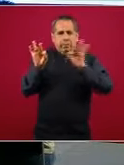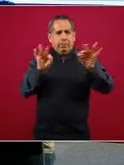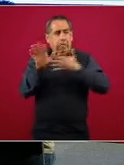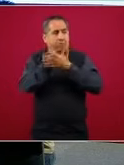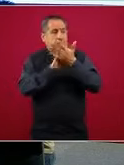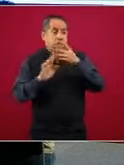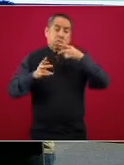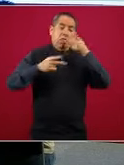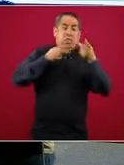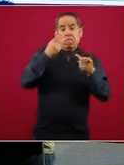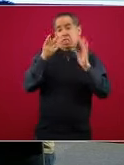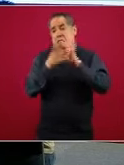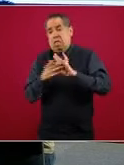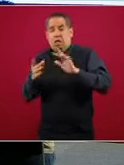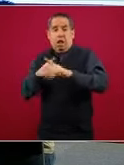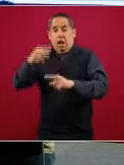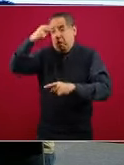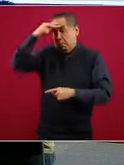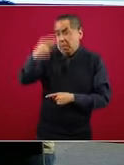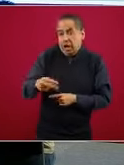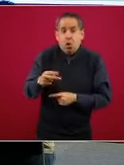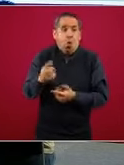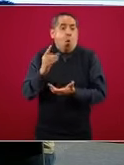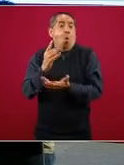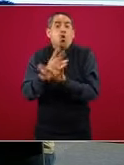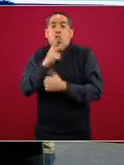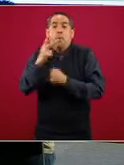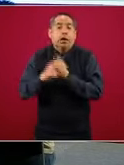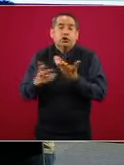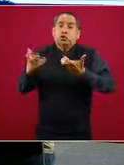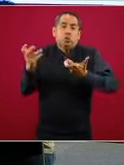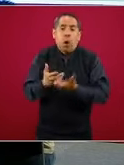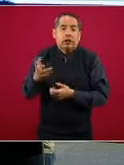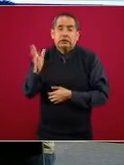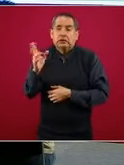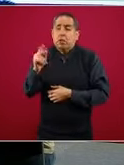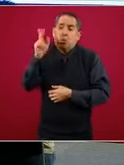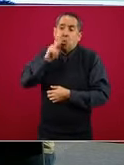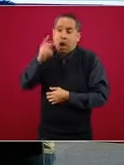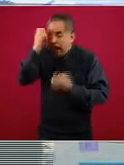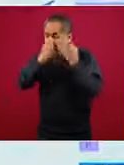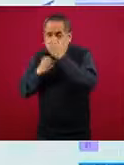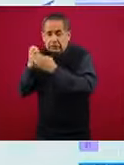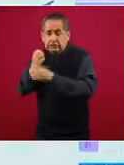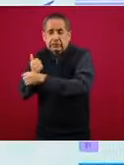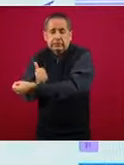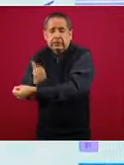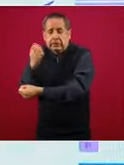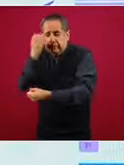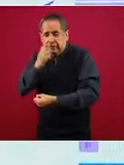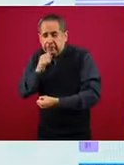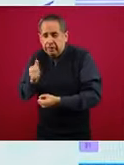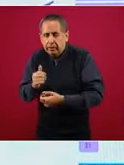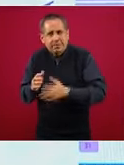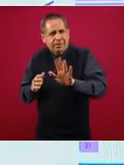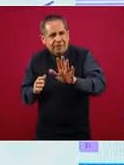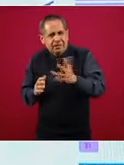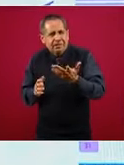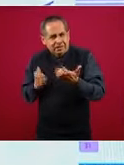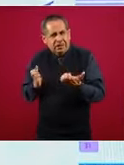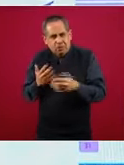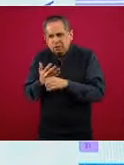con un discurso de que México es el único país que no hace suficientes pruebas. Estamos esperando a que se completen las